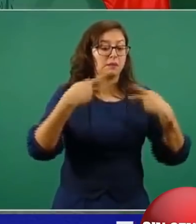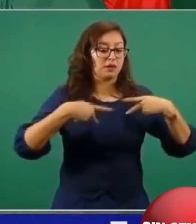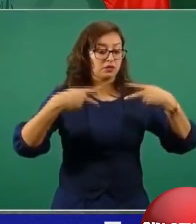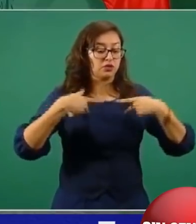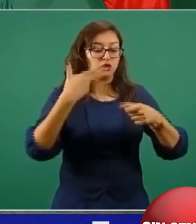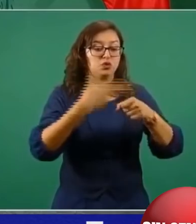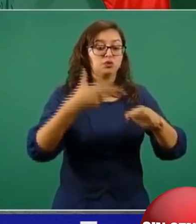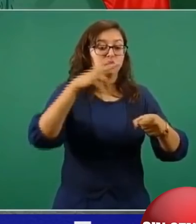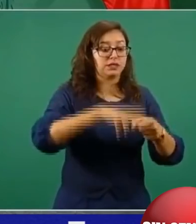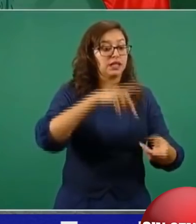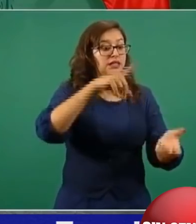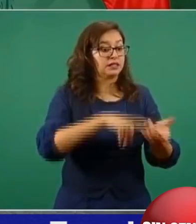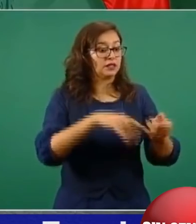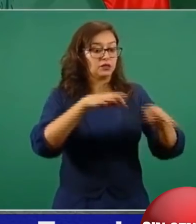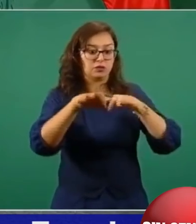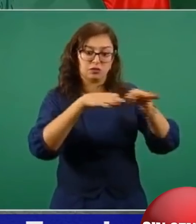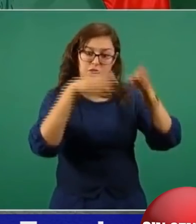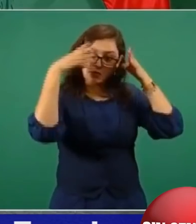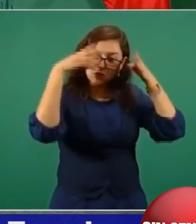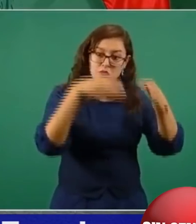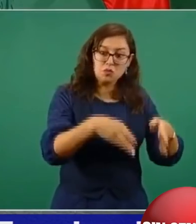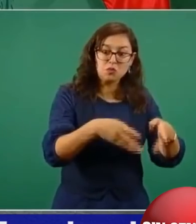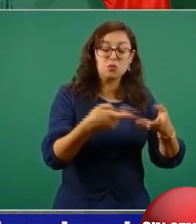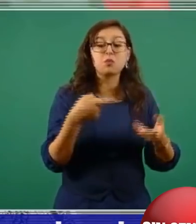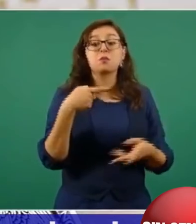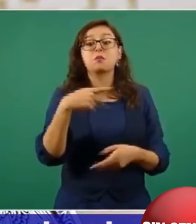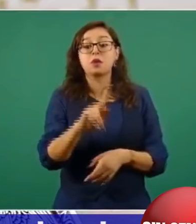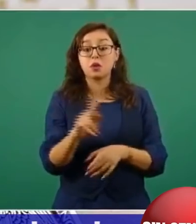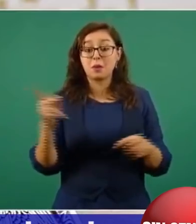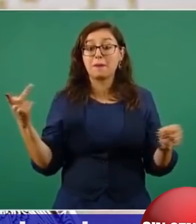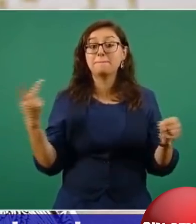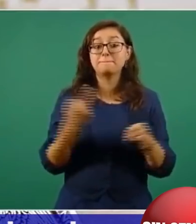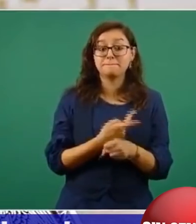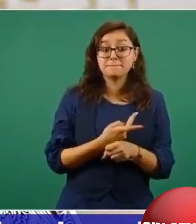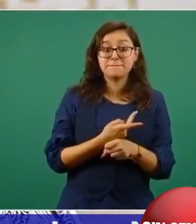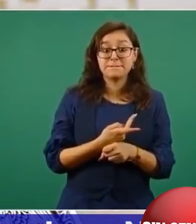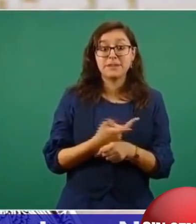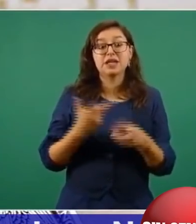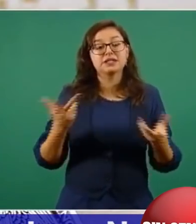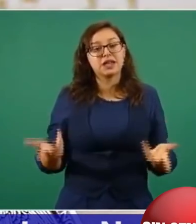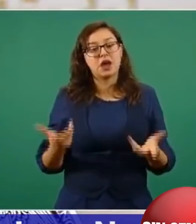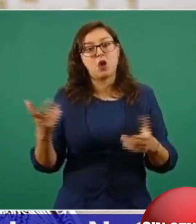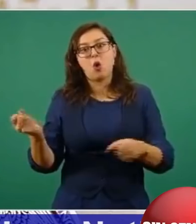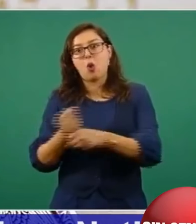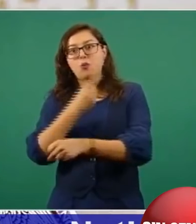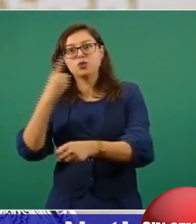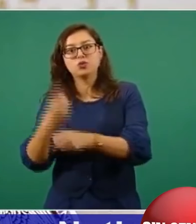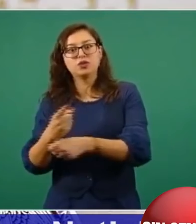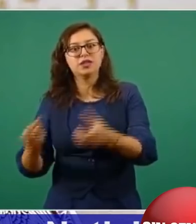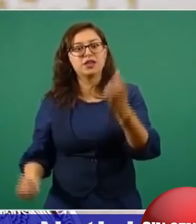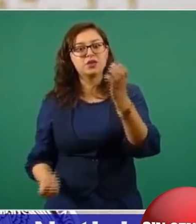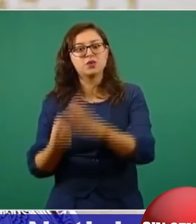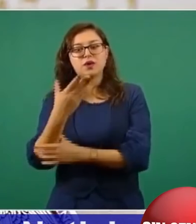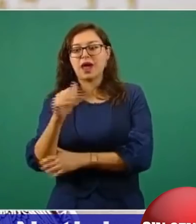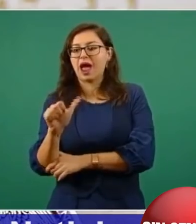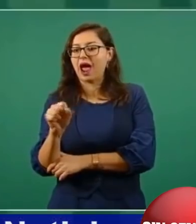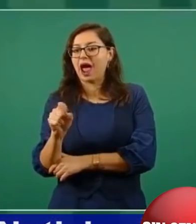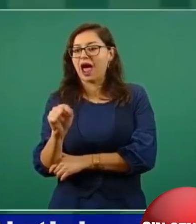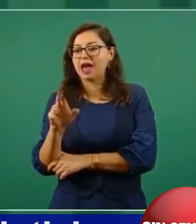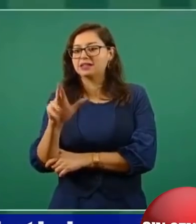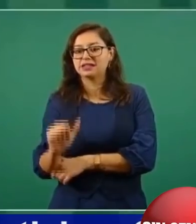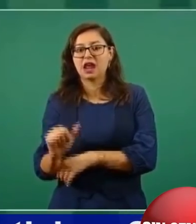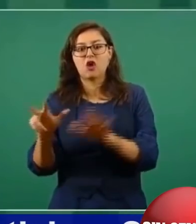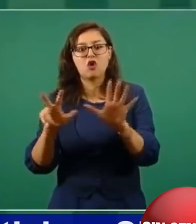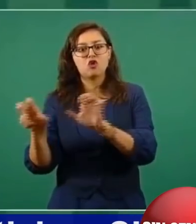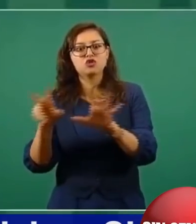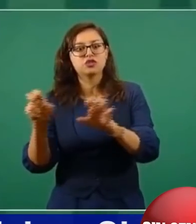pero tuvimos una nueva oportunidad, que es que llegara anticipadamente 870,000 dosis de la vacuna de Astra.